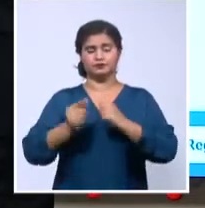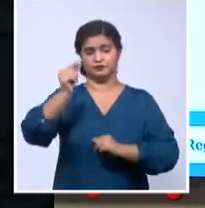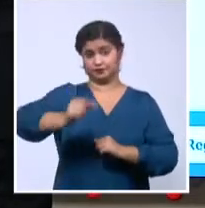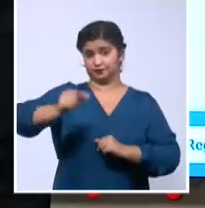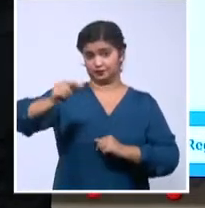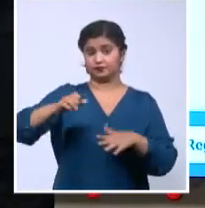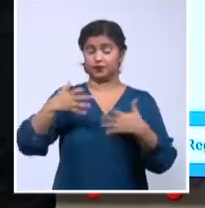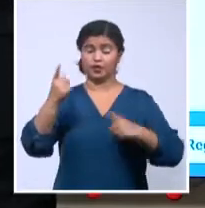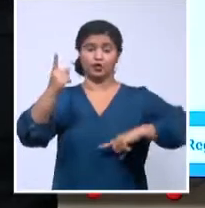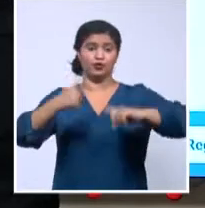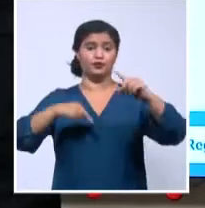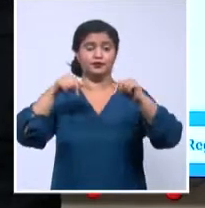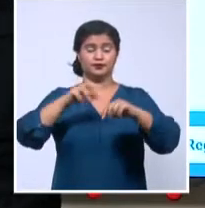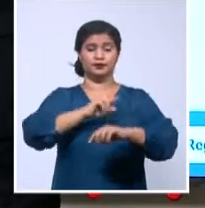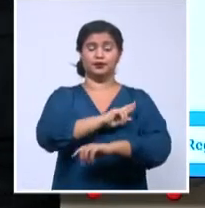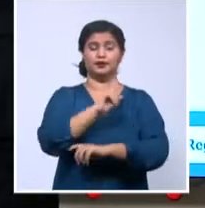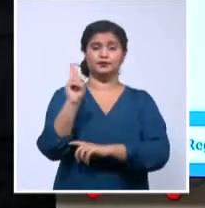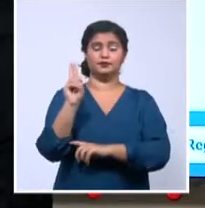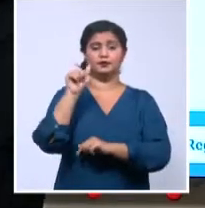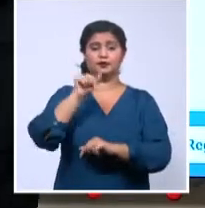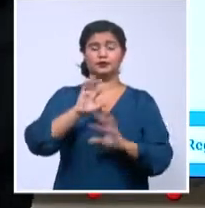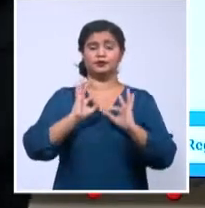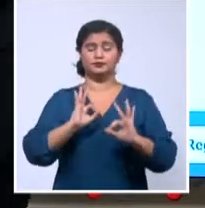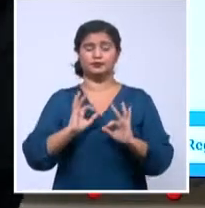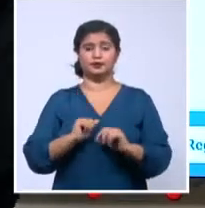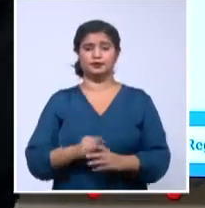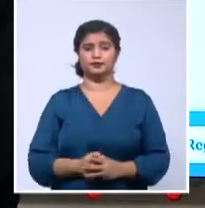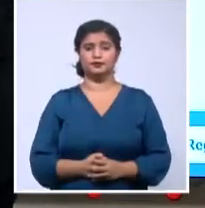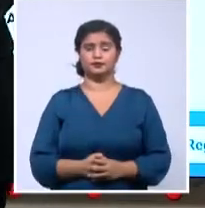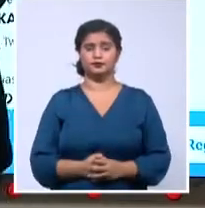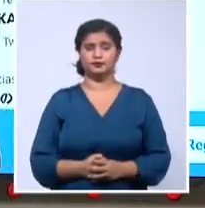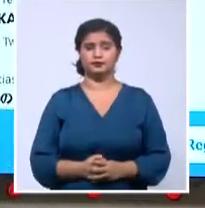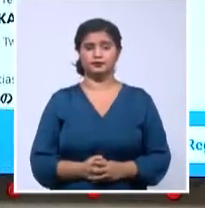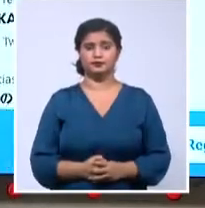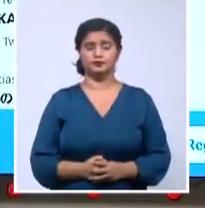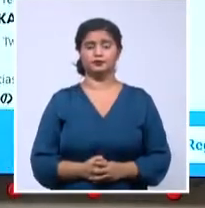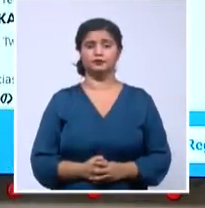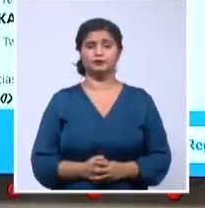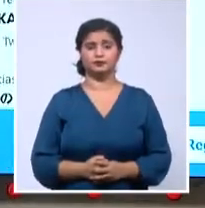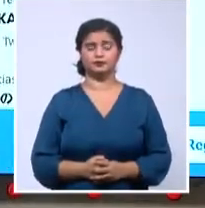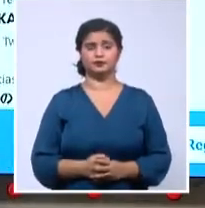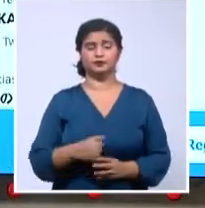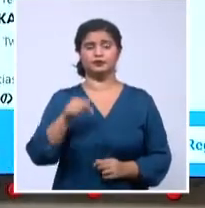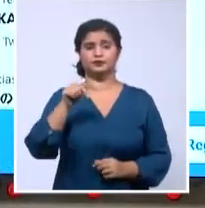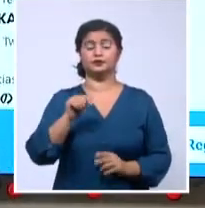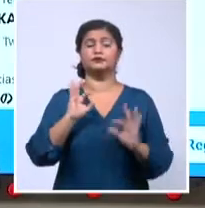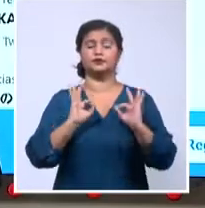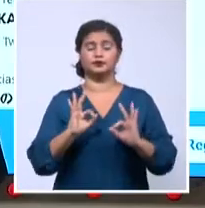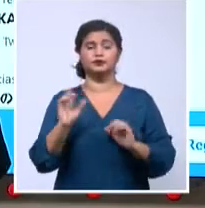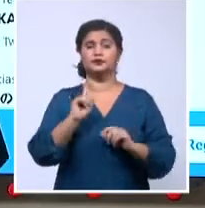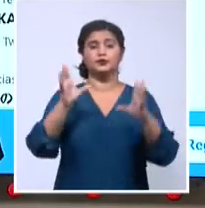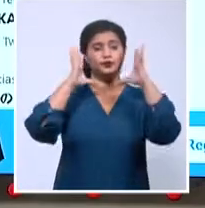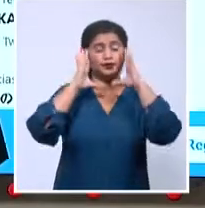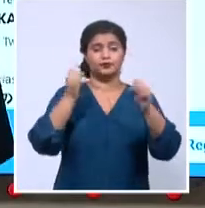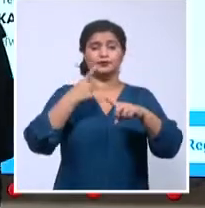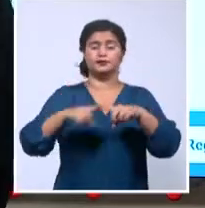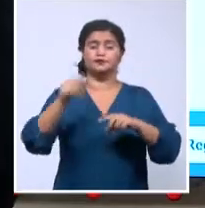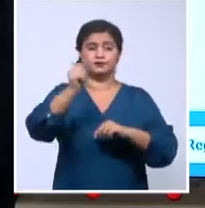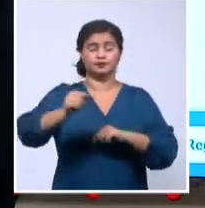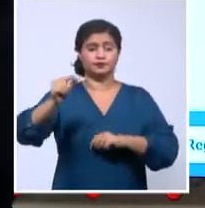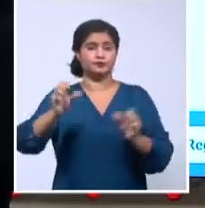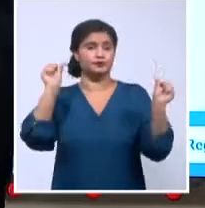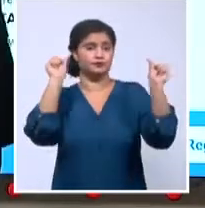nación cubana. Abiertas las oportunidades de diálogo. Con los mercenarios no nos entendemos. ¿Qué están diciendo